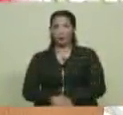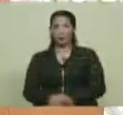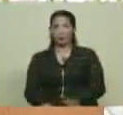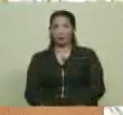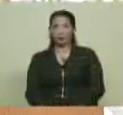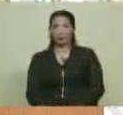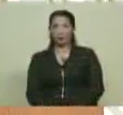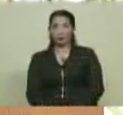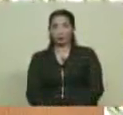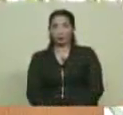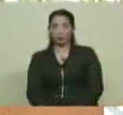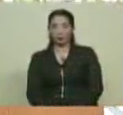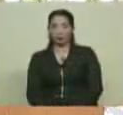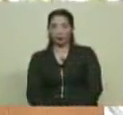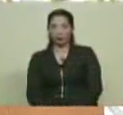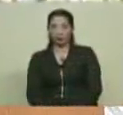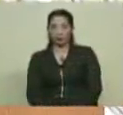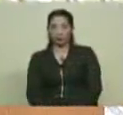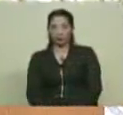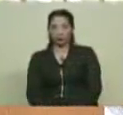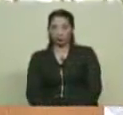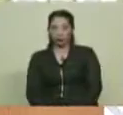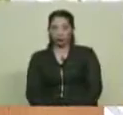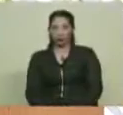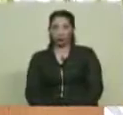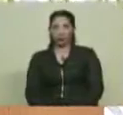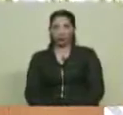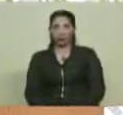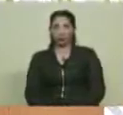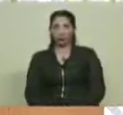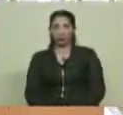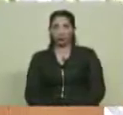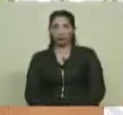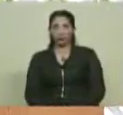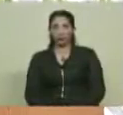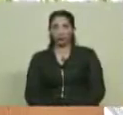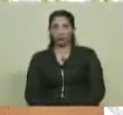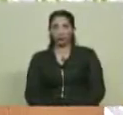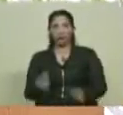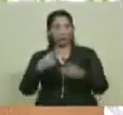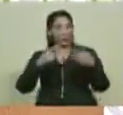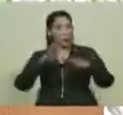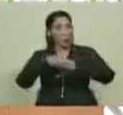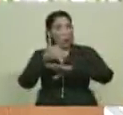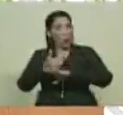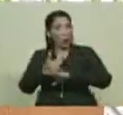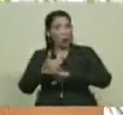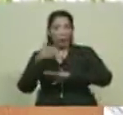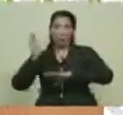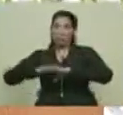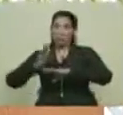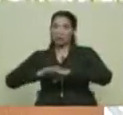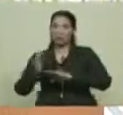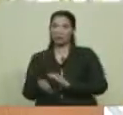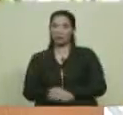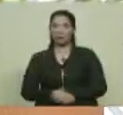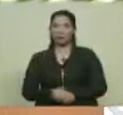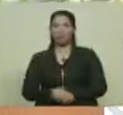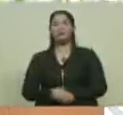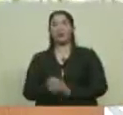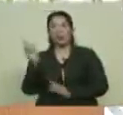pudiéramos decir, por causa nuestra, pero mucha es por culpa de la oposición